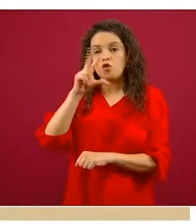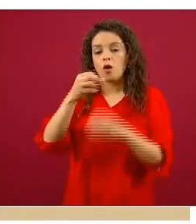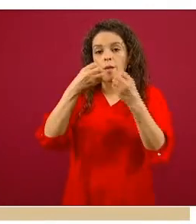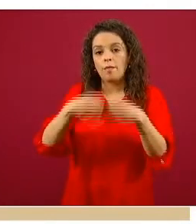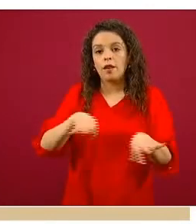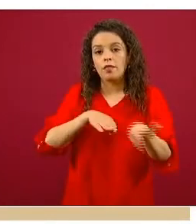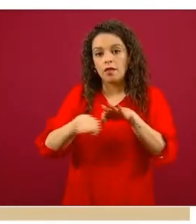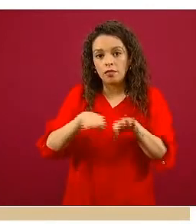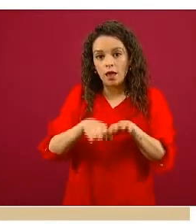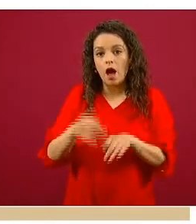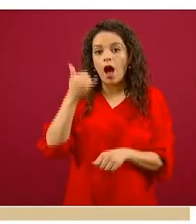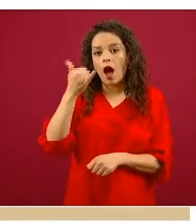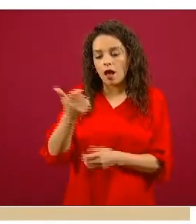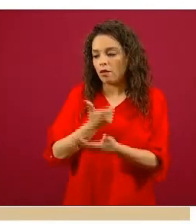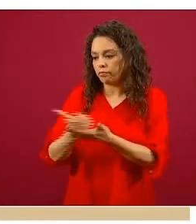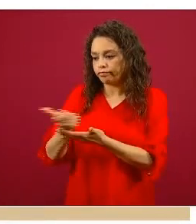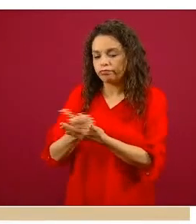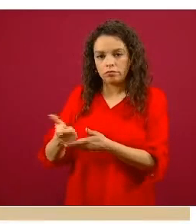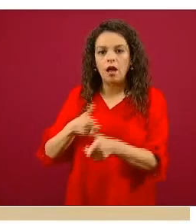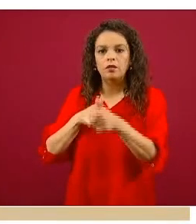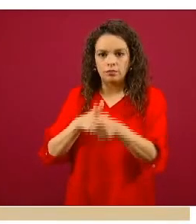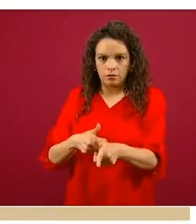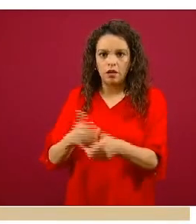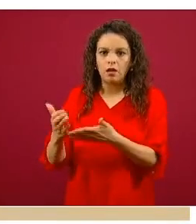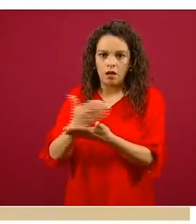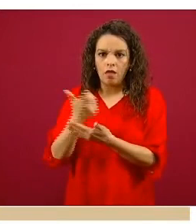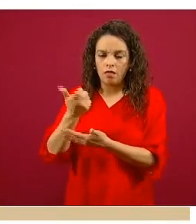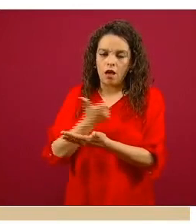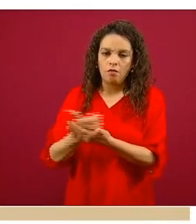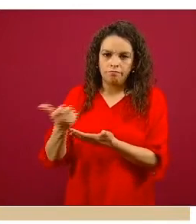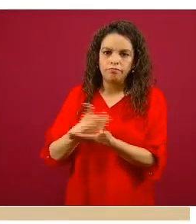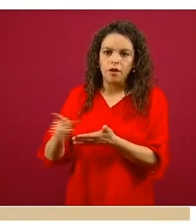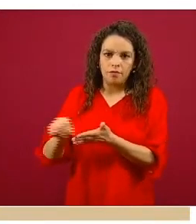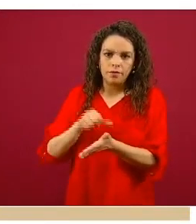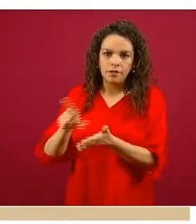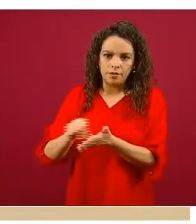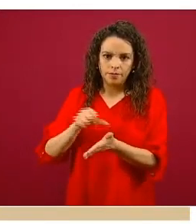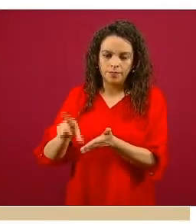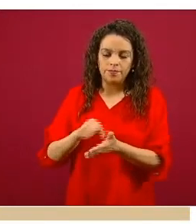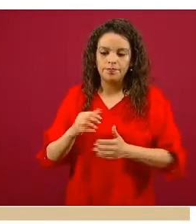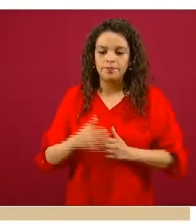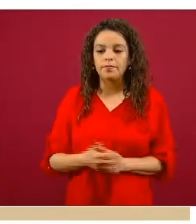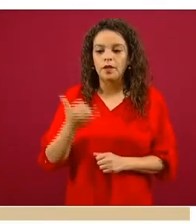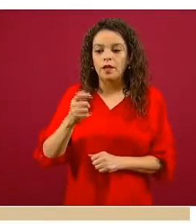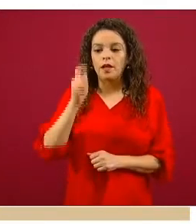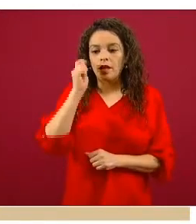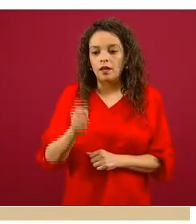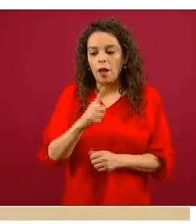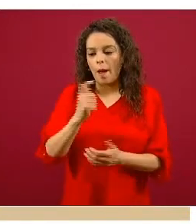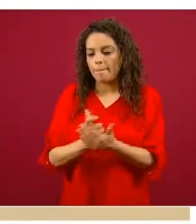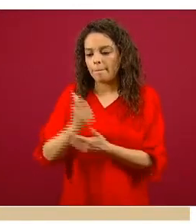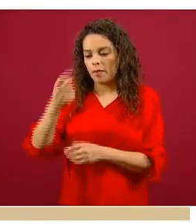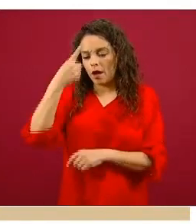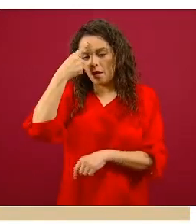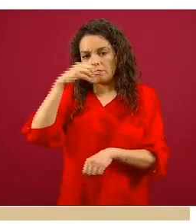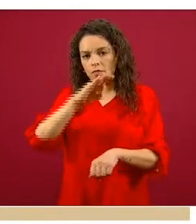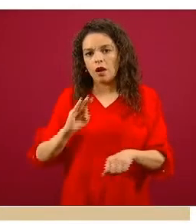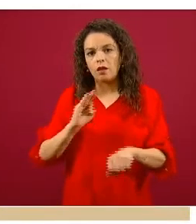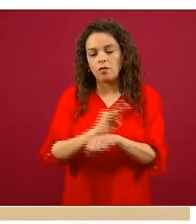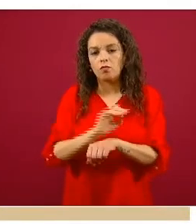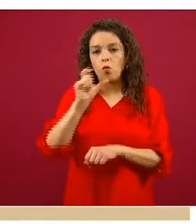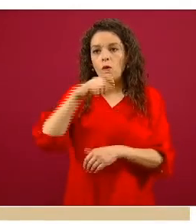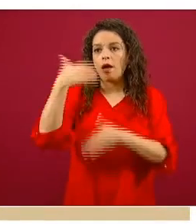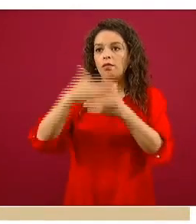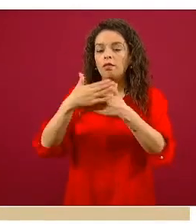ni salario. Y organizamos también todo lo que son los pagos de la protección económica durante la